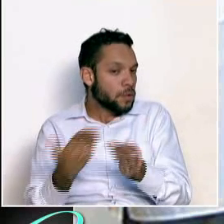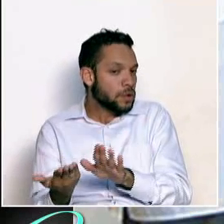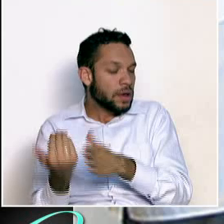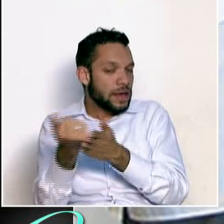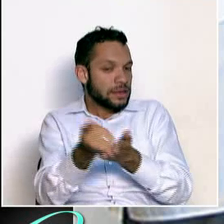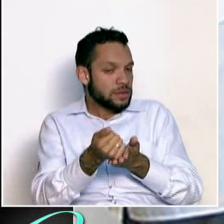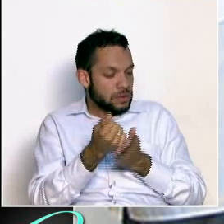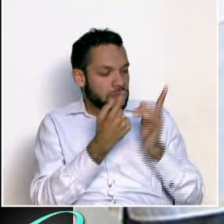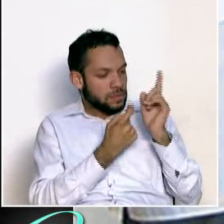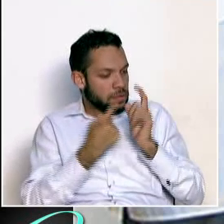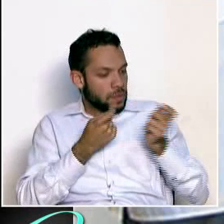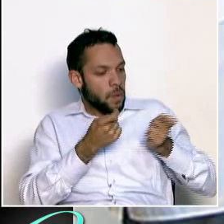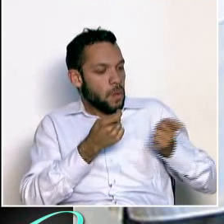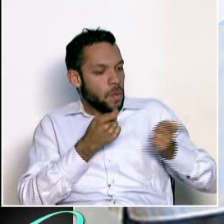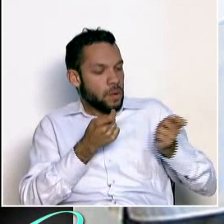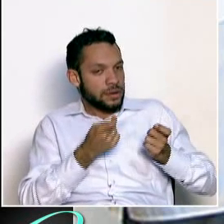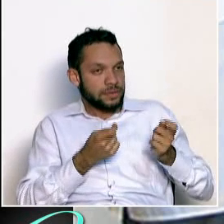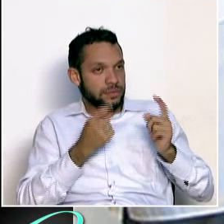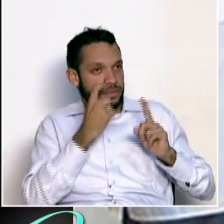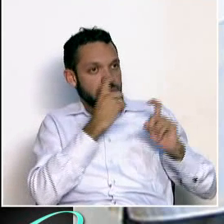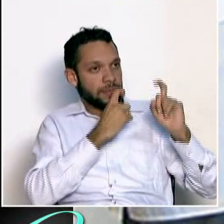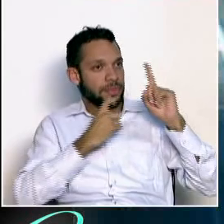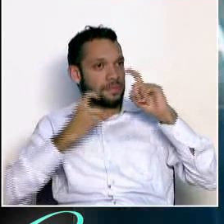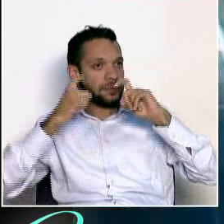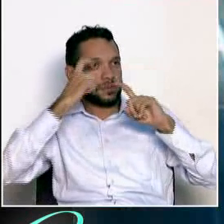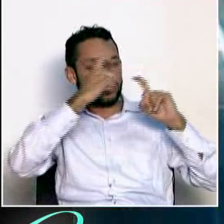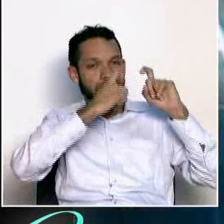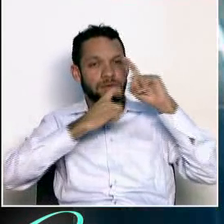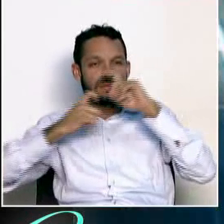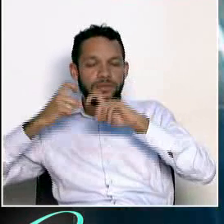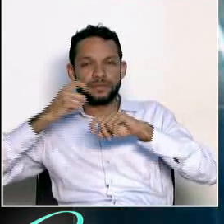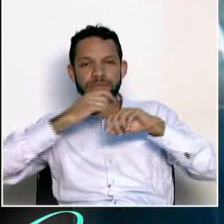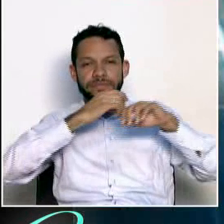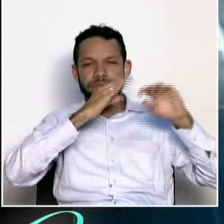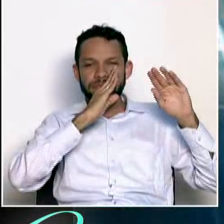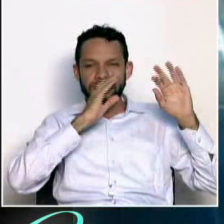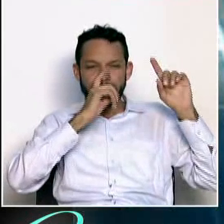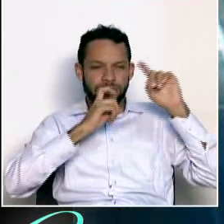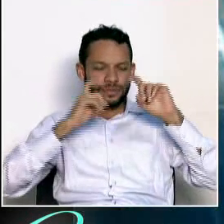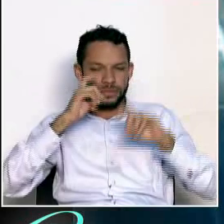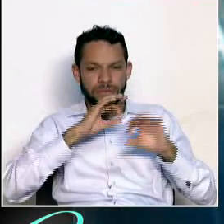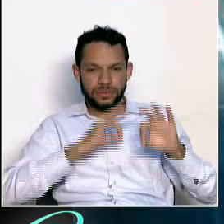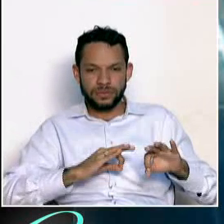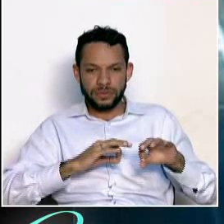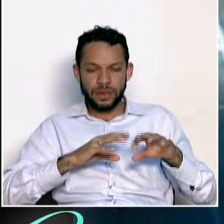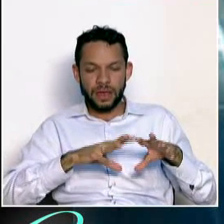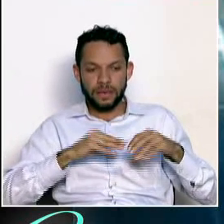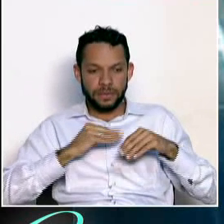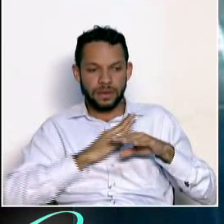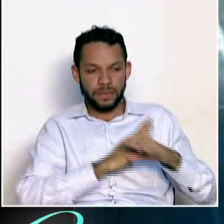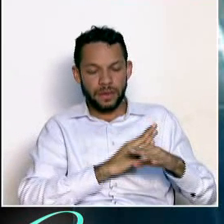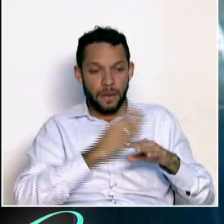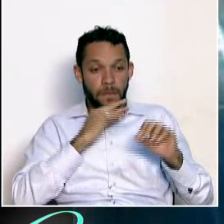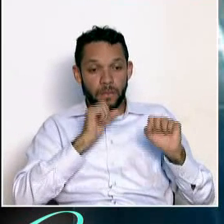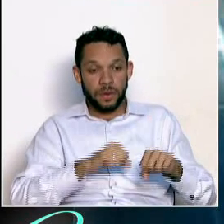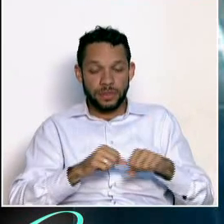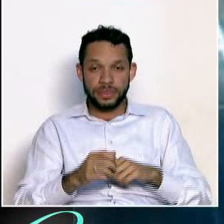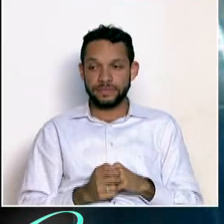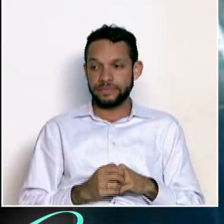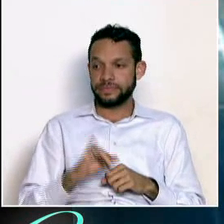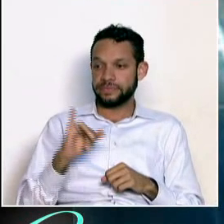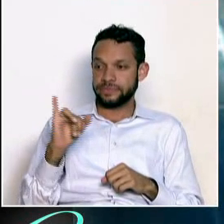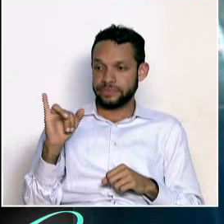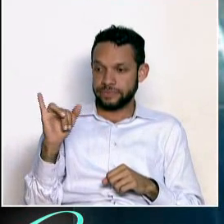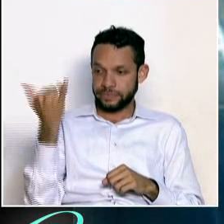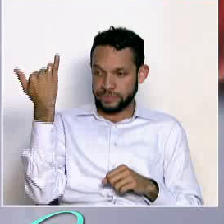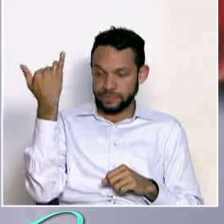ayudar a manejar todo ese proceso de desprendimiento, el desapego y demás? Sí,